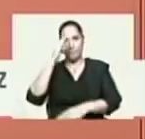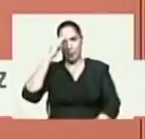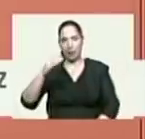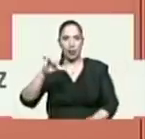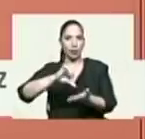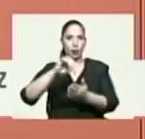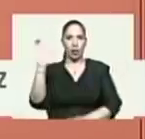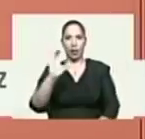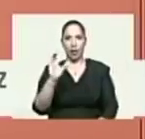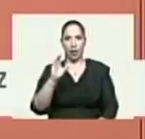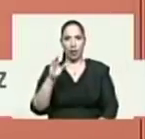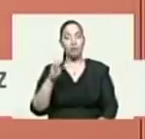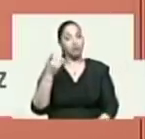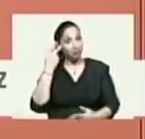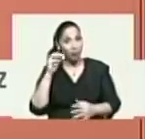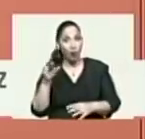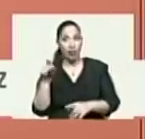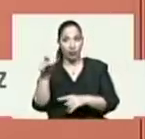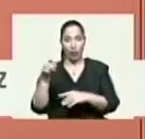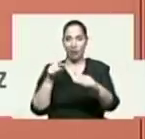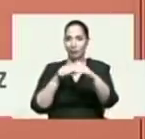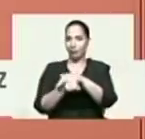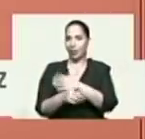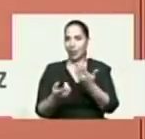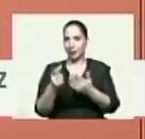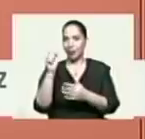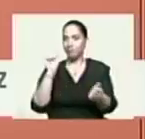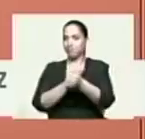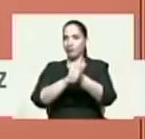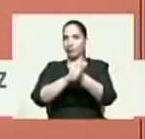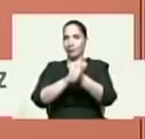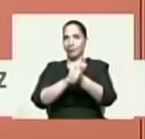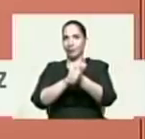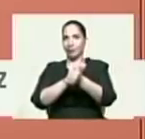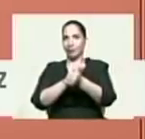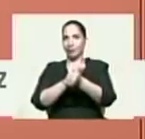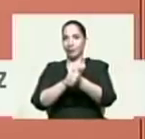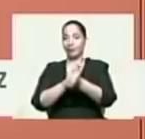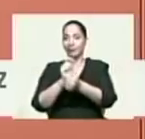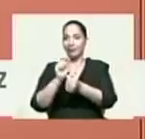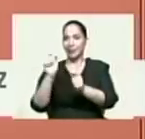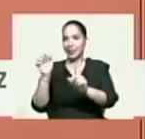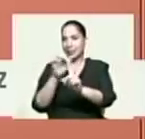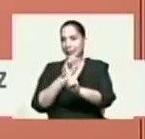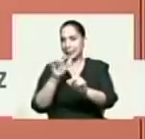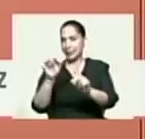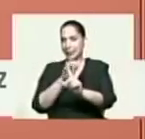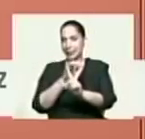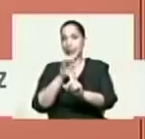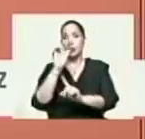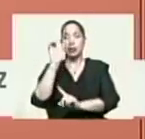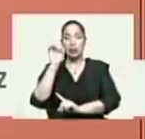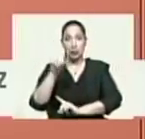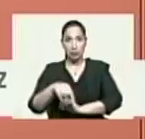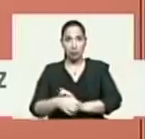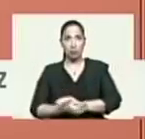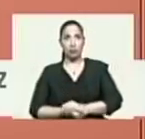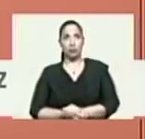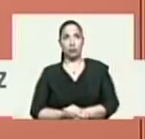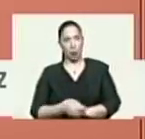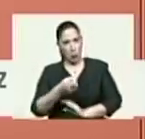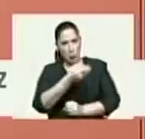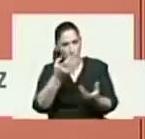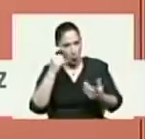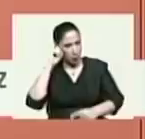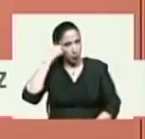Caracas, y por eso entra y por eso es capturada. Pero además, ustedes recuerdan